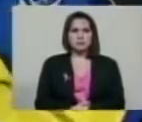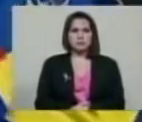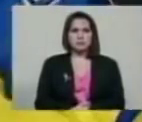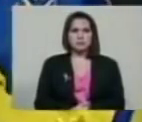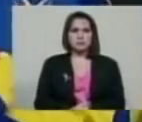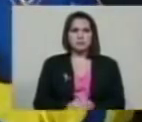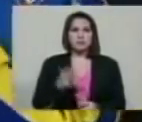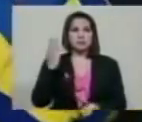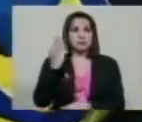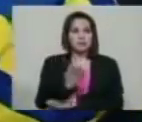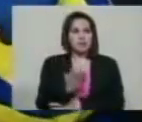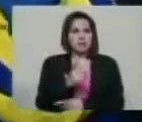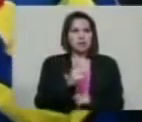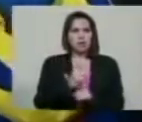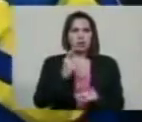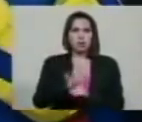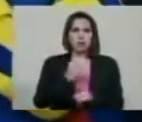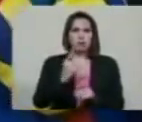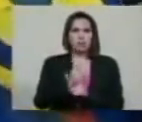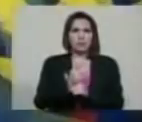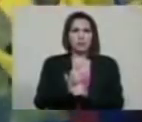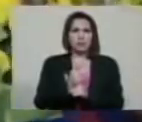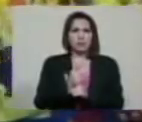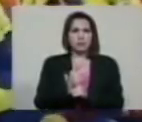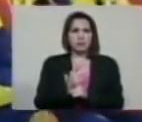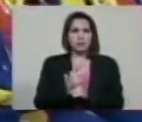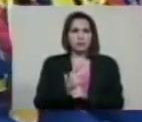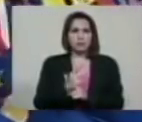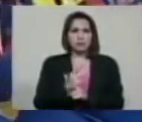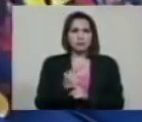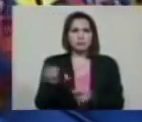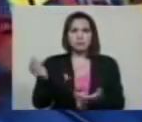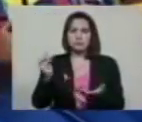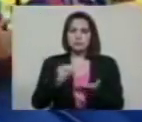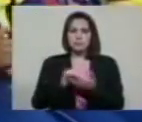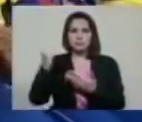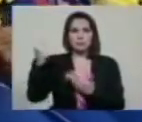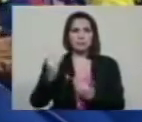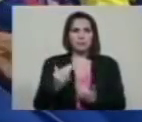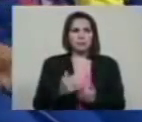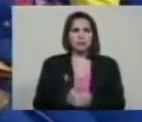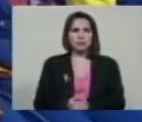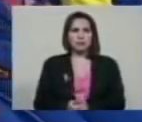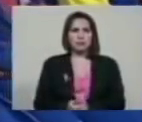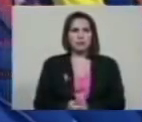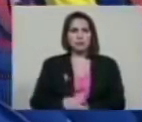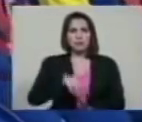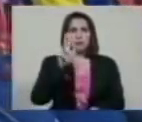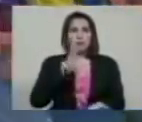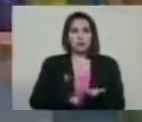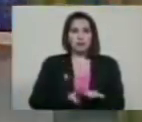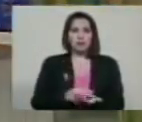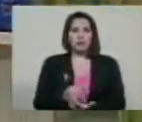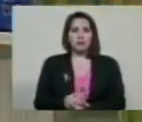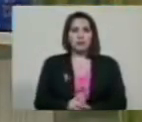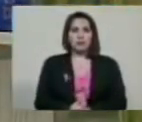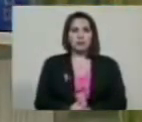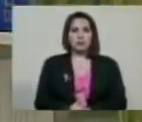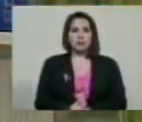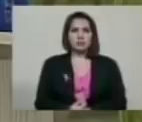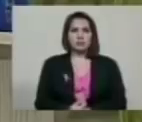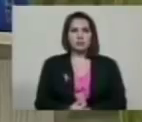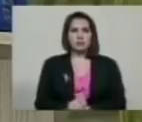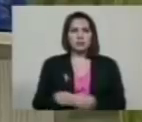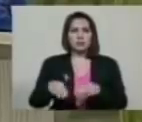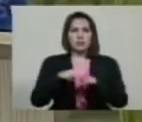lleguen, compitan, ganen y vuelvan. Yo por eso le voy a aprobar, ministro,